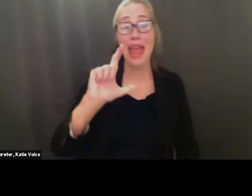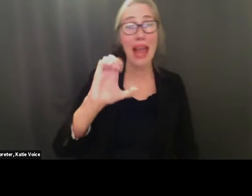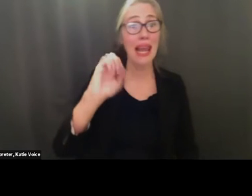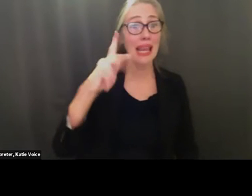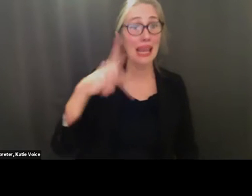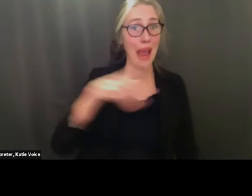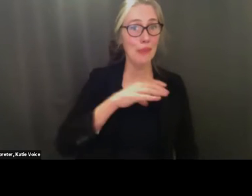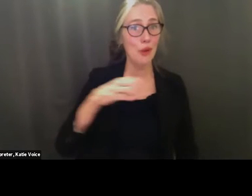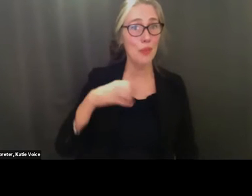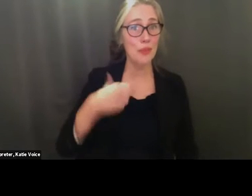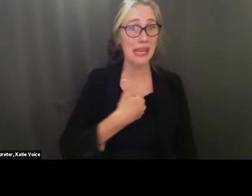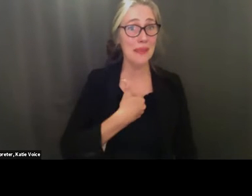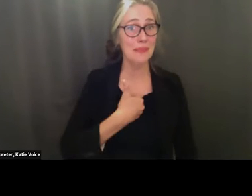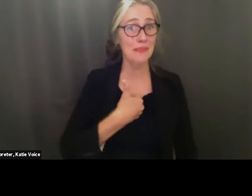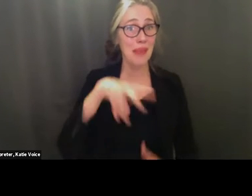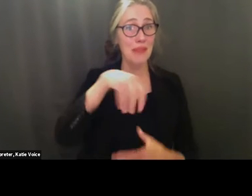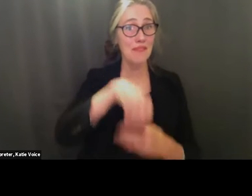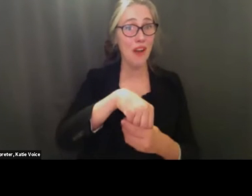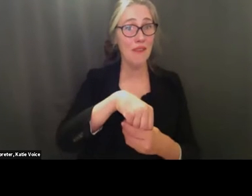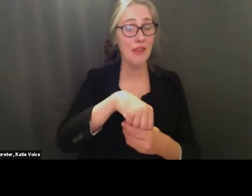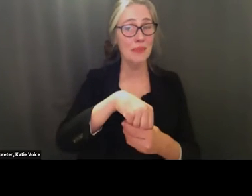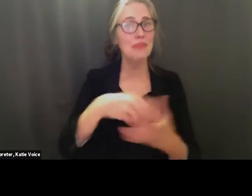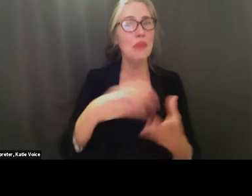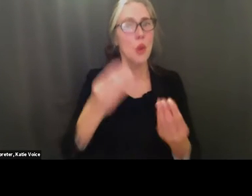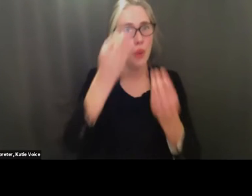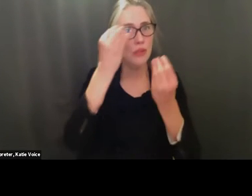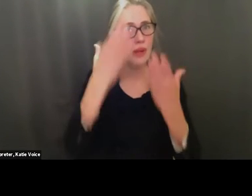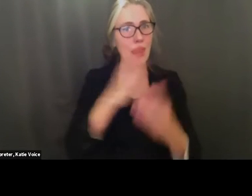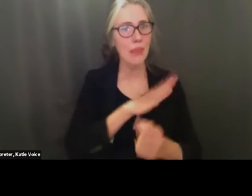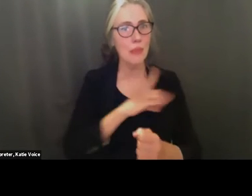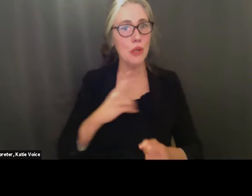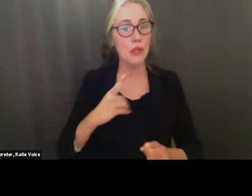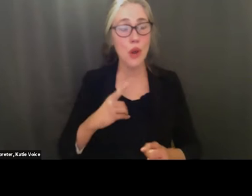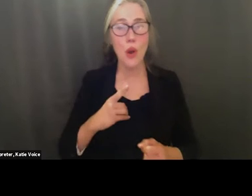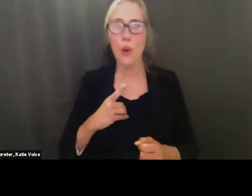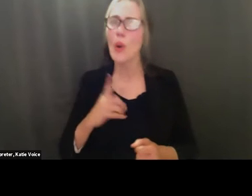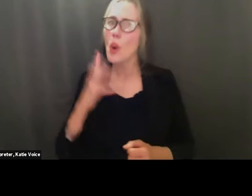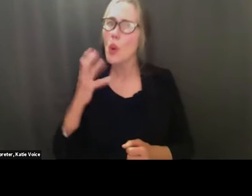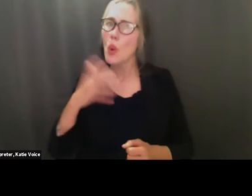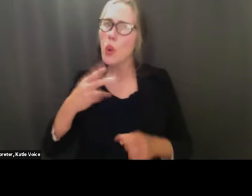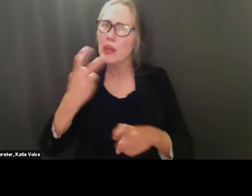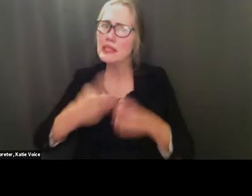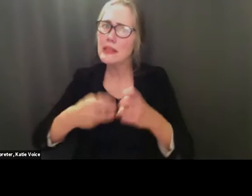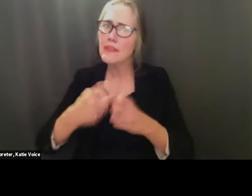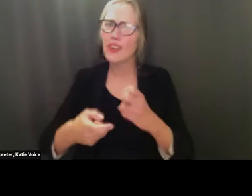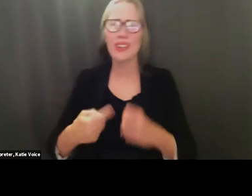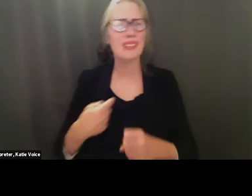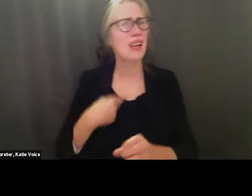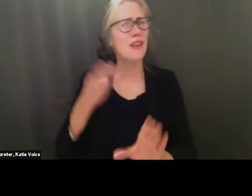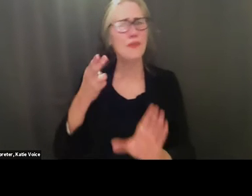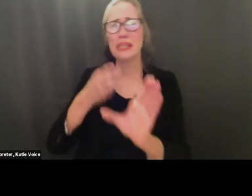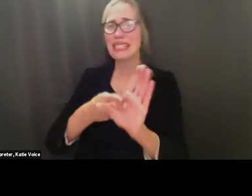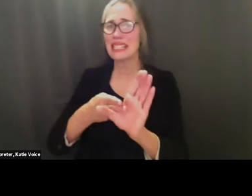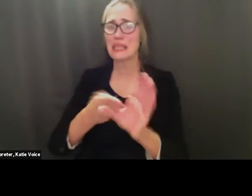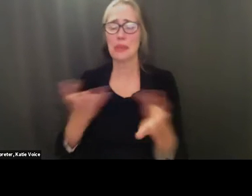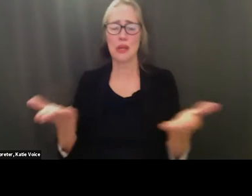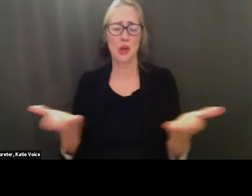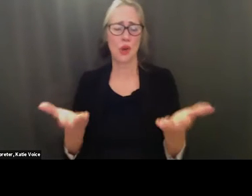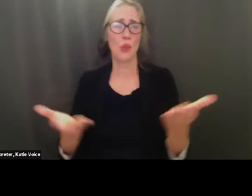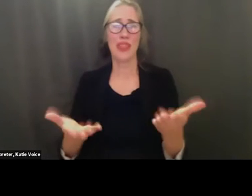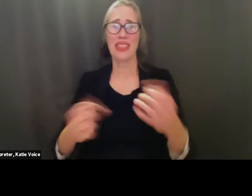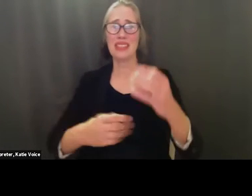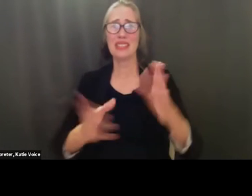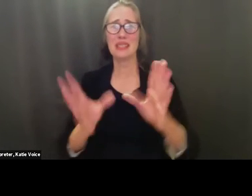más, lo que yo quiero que los miembros del consejo sepan es que fue muy difícil participar.